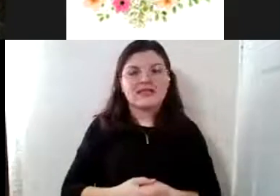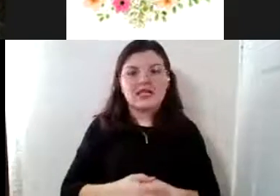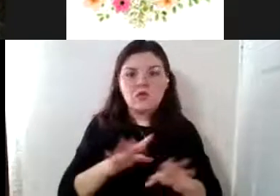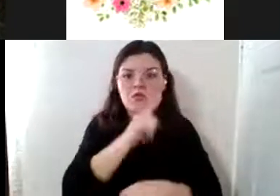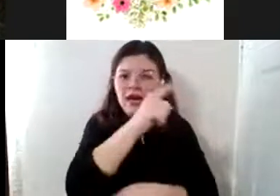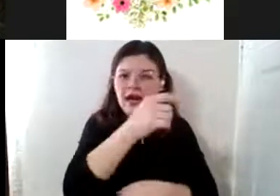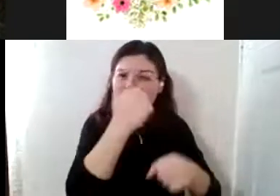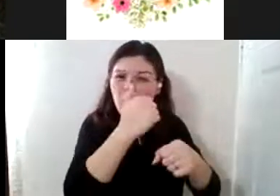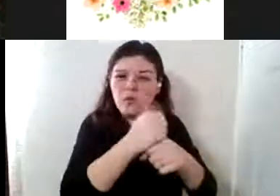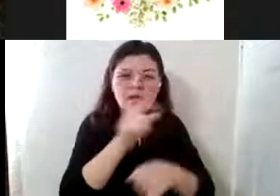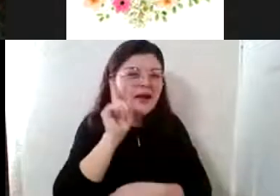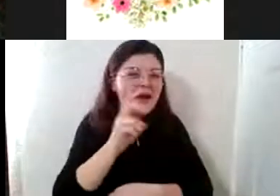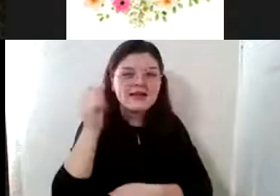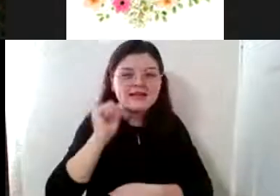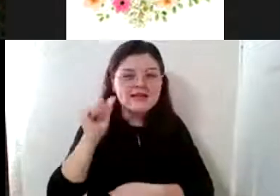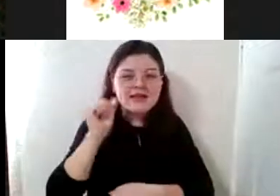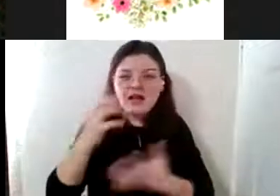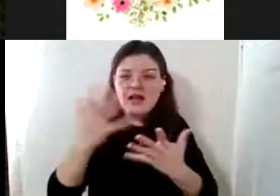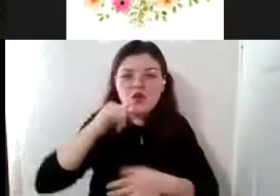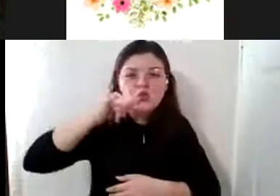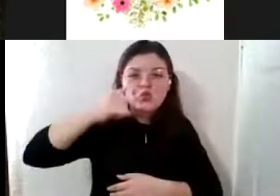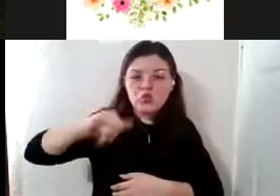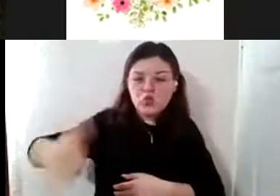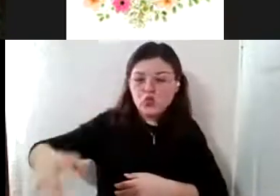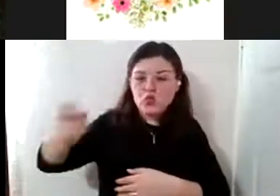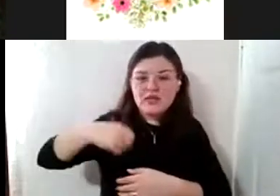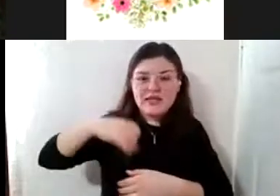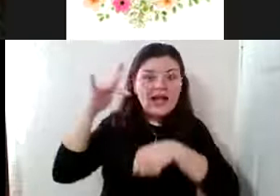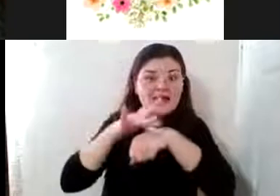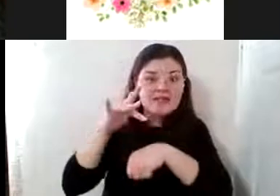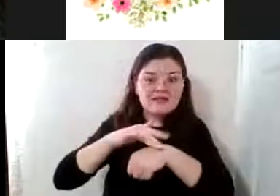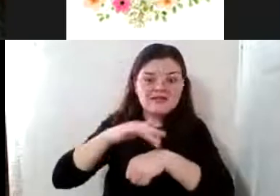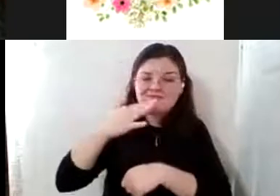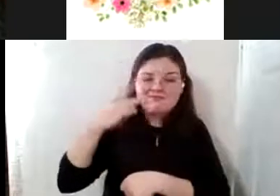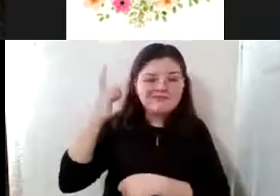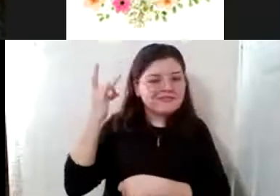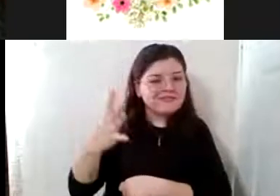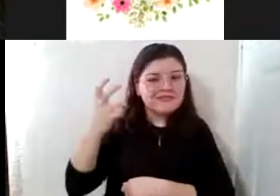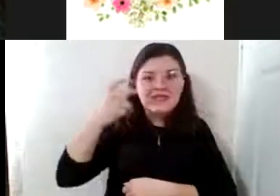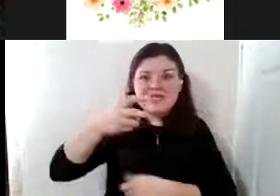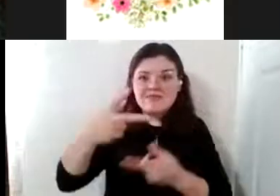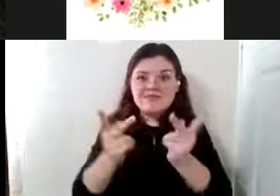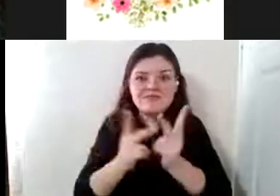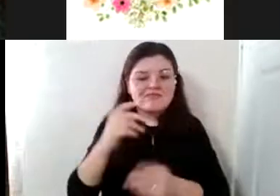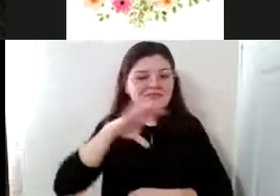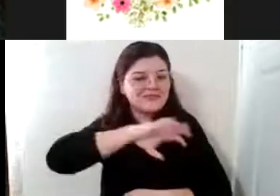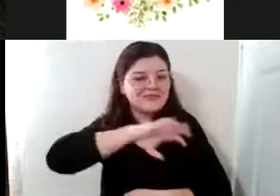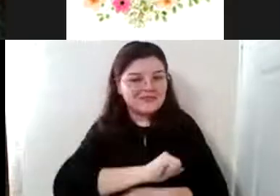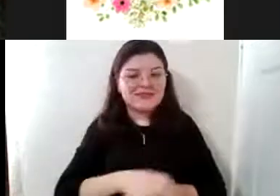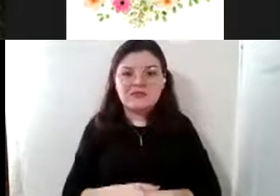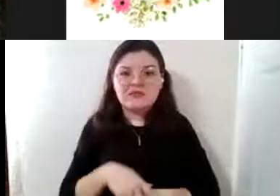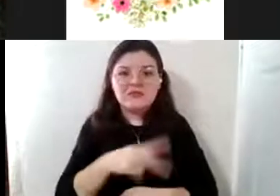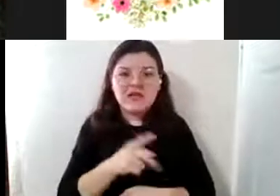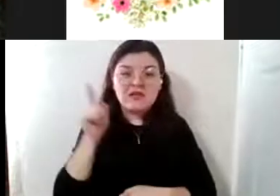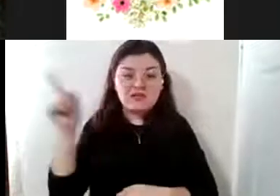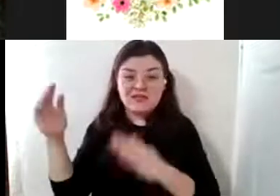hace un espagueti con queso riquísimo, que es su plato preferido. En cambio, en su casa sus papás